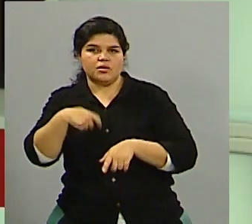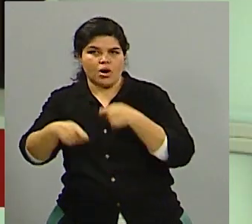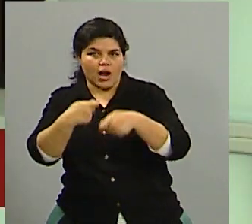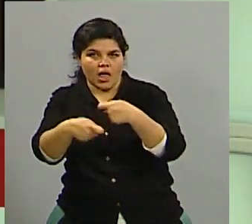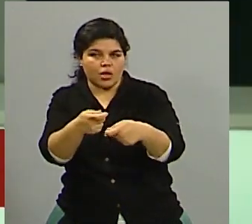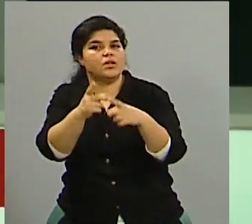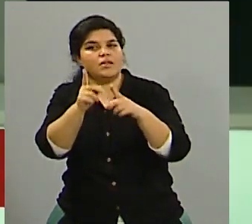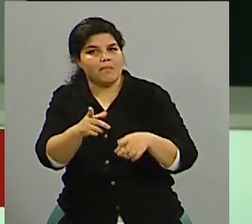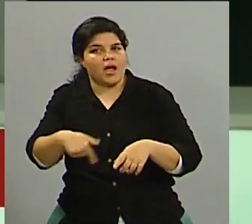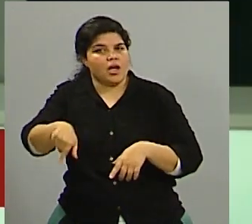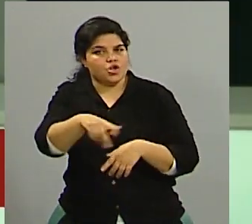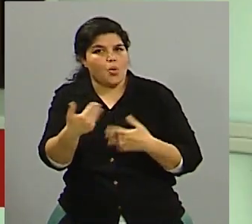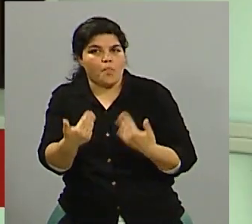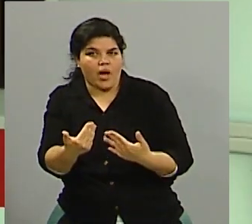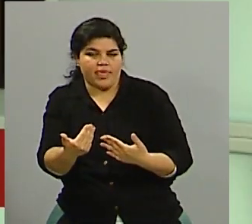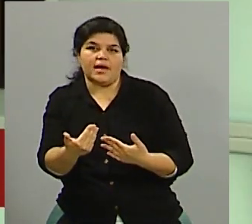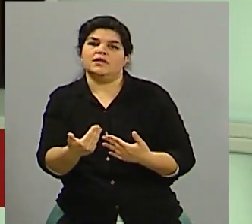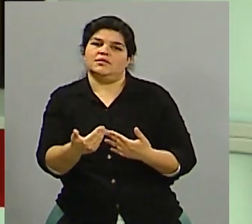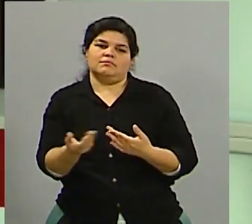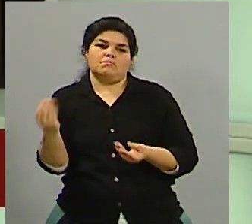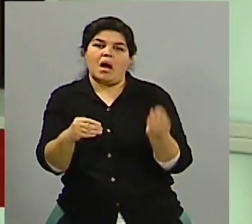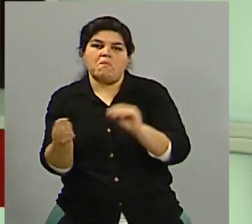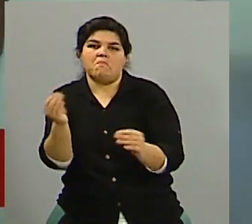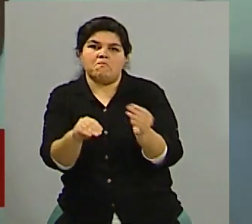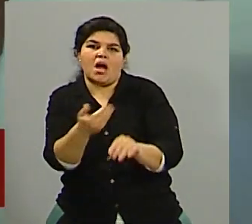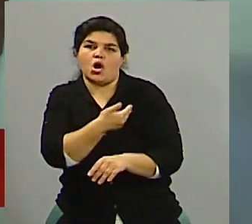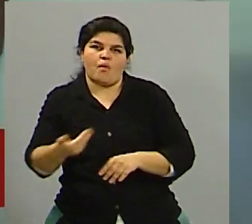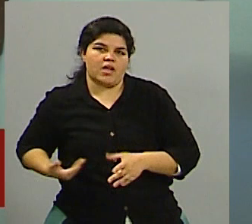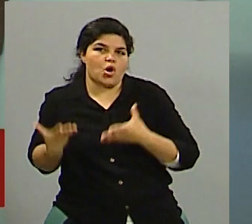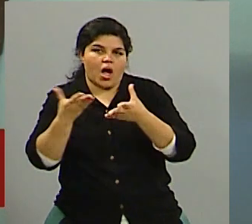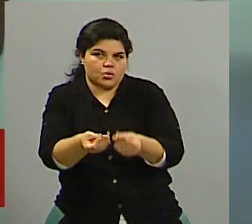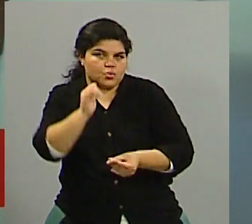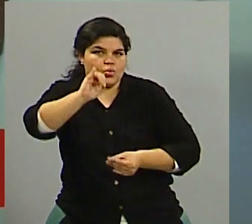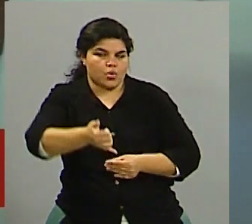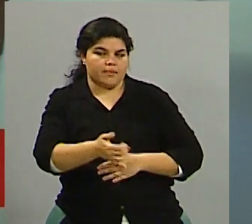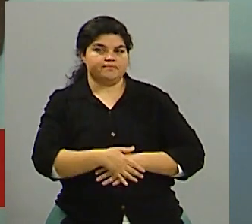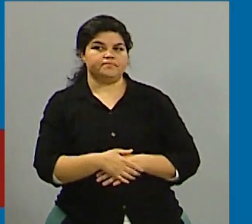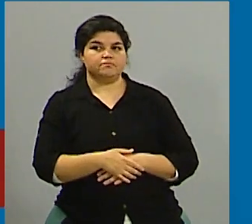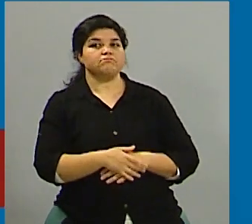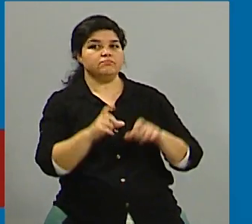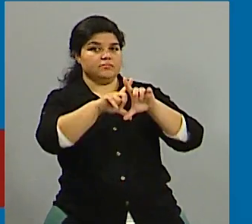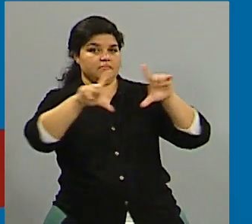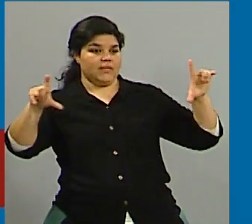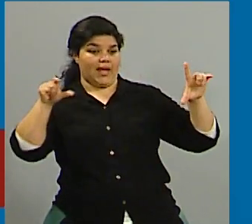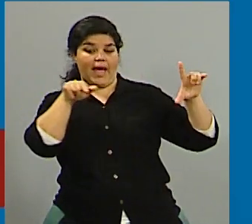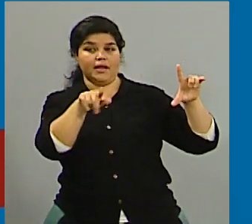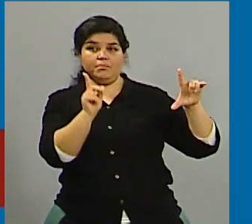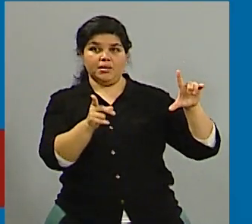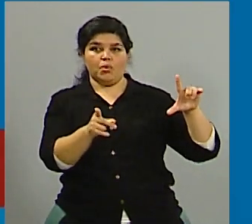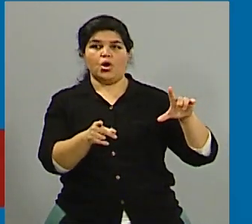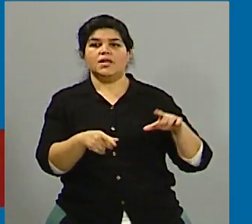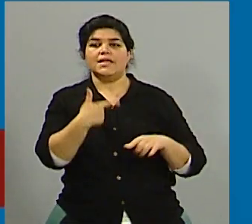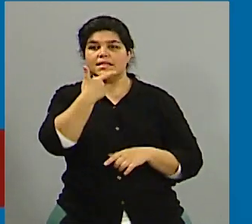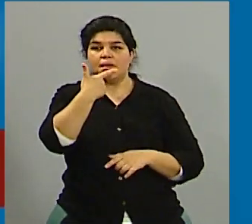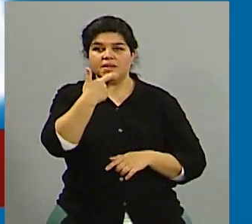beneficio. Exactamente, así es. Y ahí seguirá. Y ahí seguirá, aguardamos porque ahí figura bien en el gráfico, el salario mínimo vital y móvil para septiembre ya